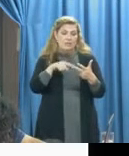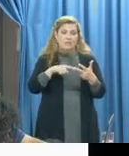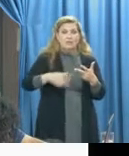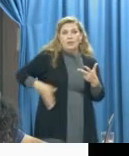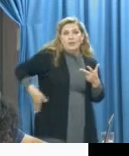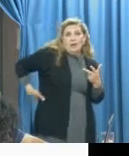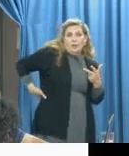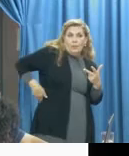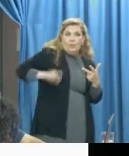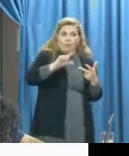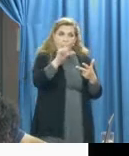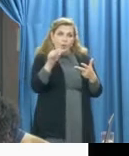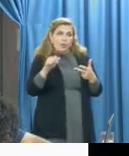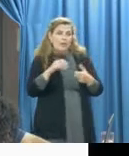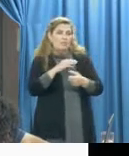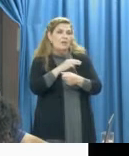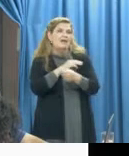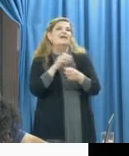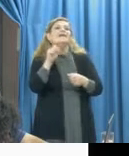renales, problemas